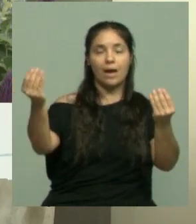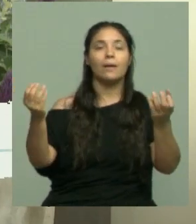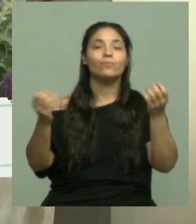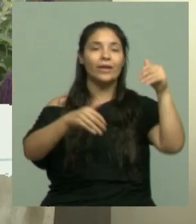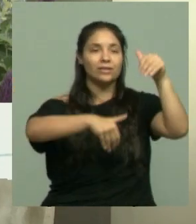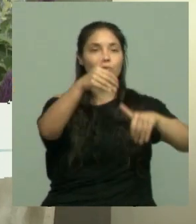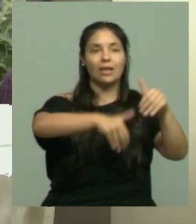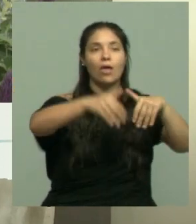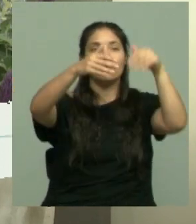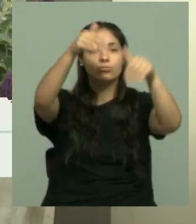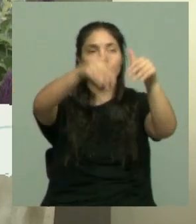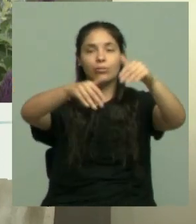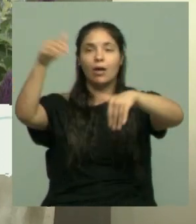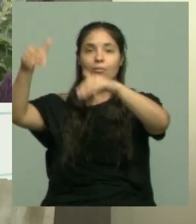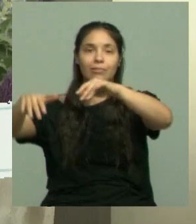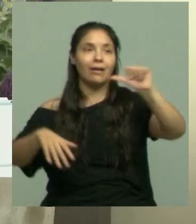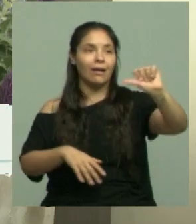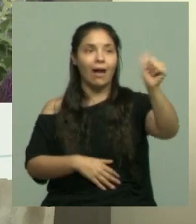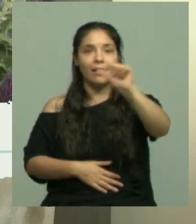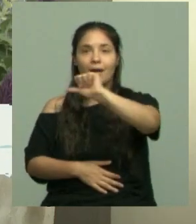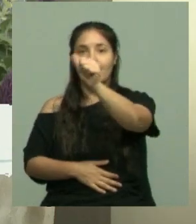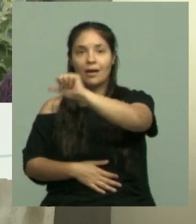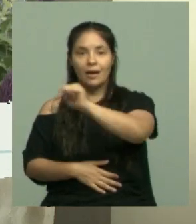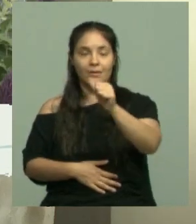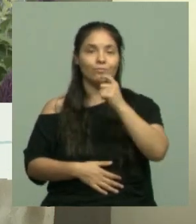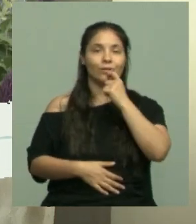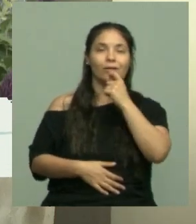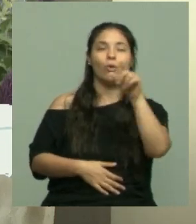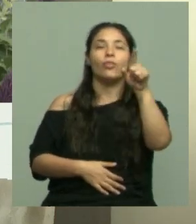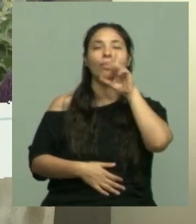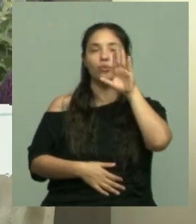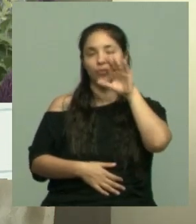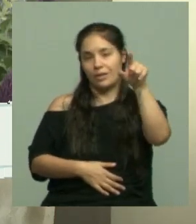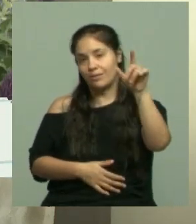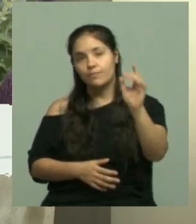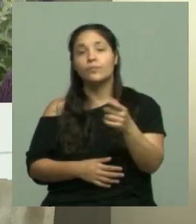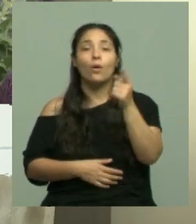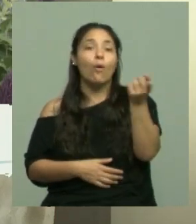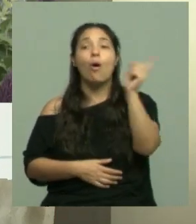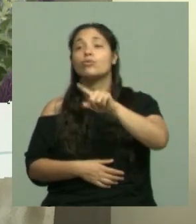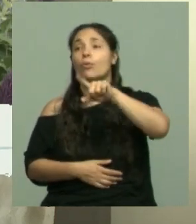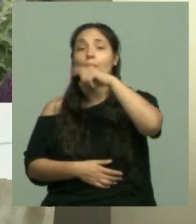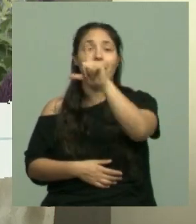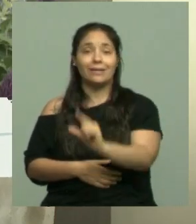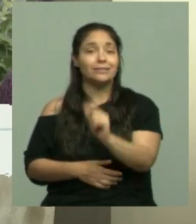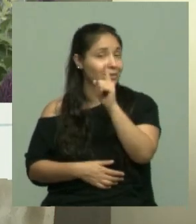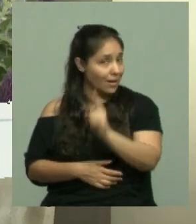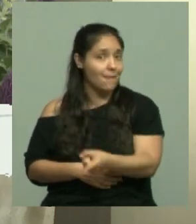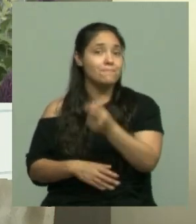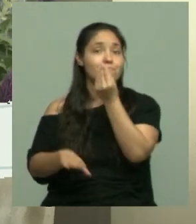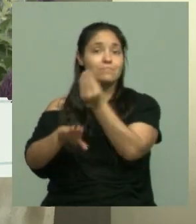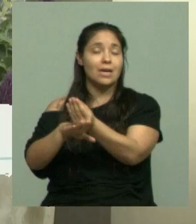se dan en ciertos países, o hacías mención a Estados Unidos, pero en otros países donde han empezado a ganar terreno, digamos,